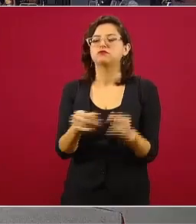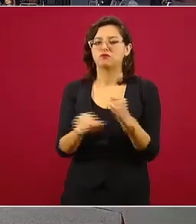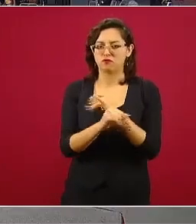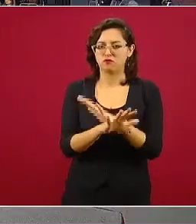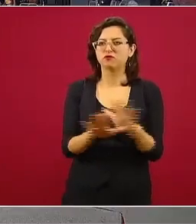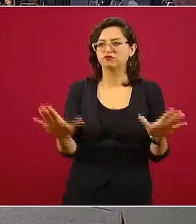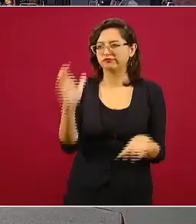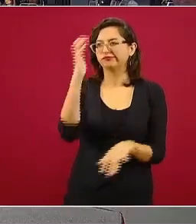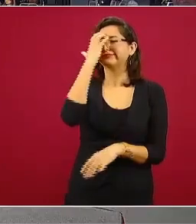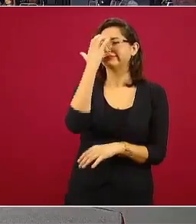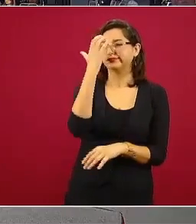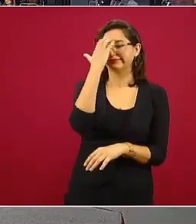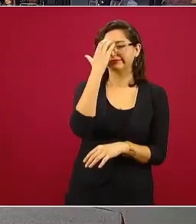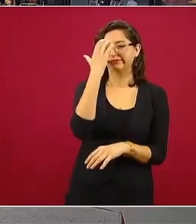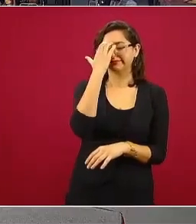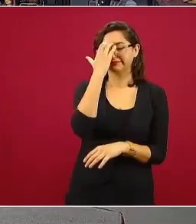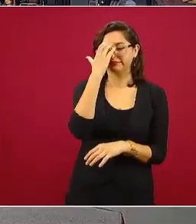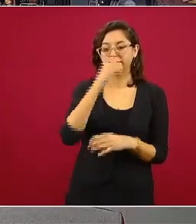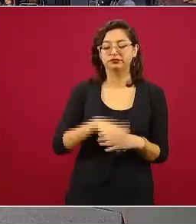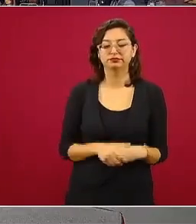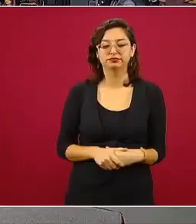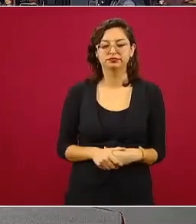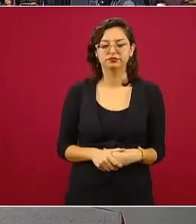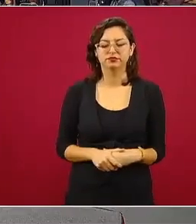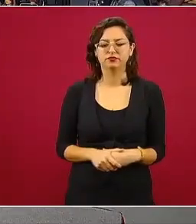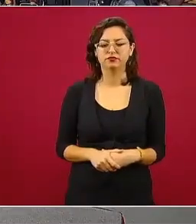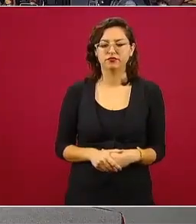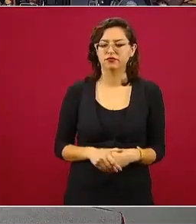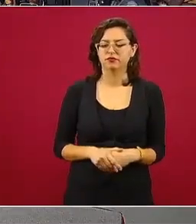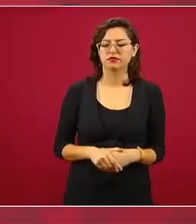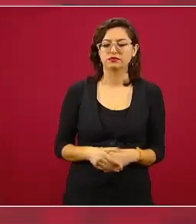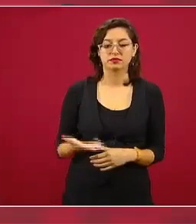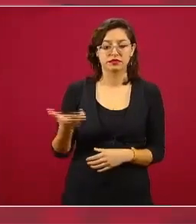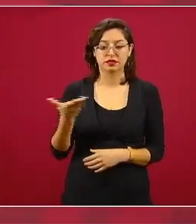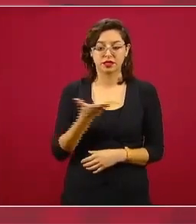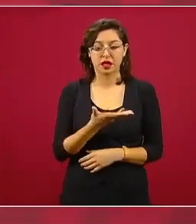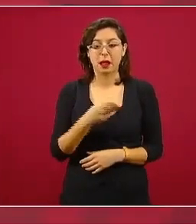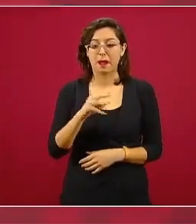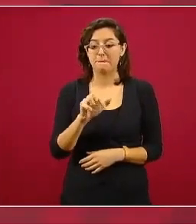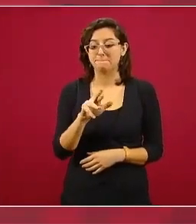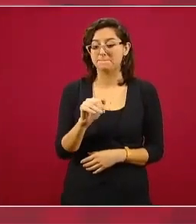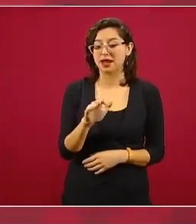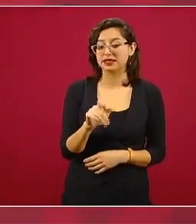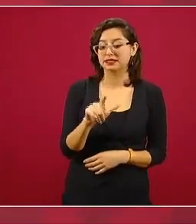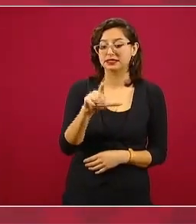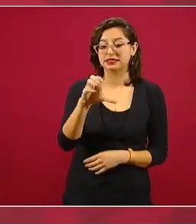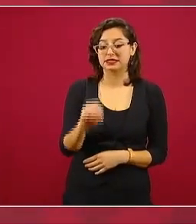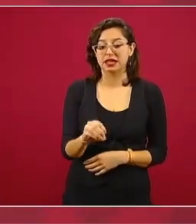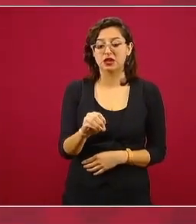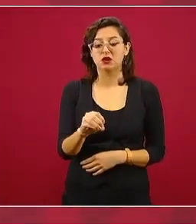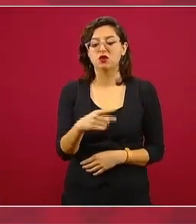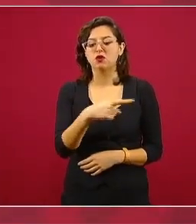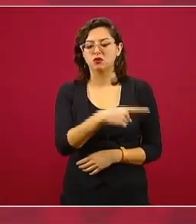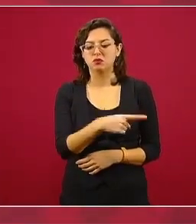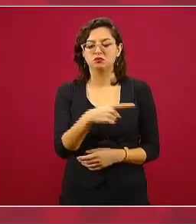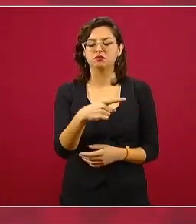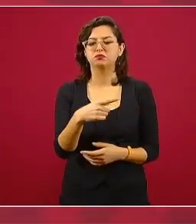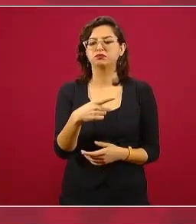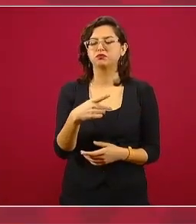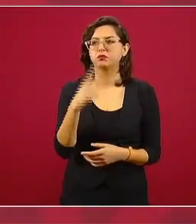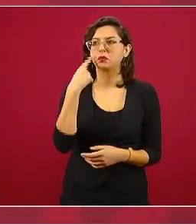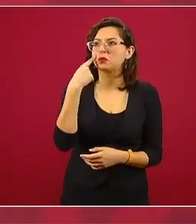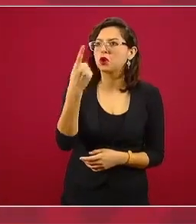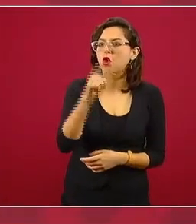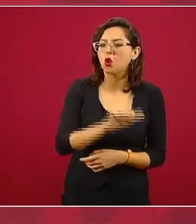Marcelo hablaba del análisis que se está llevando a cabo de las experiencias en